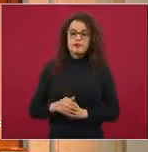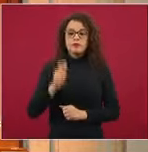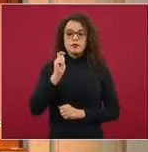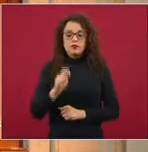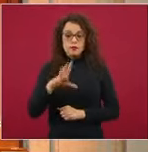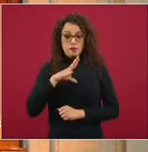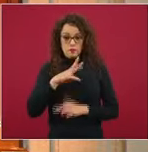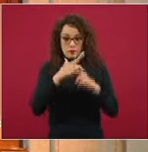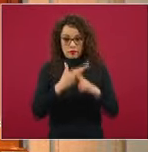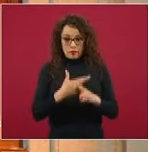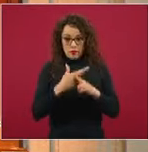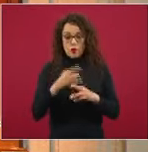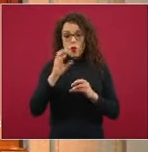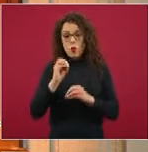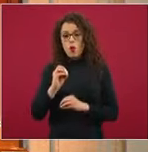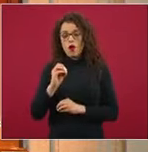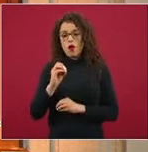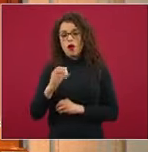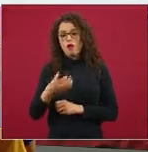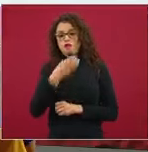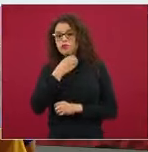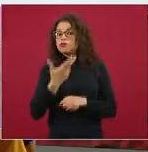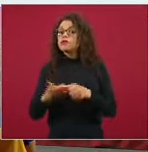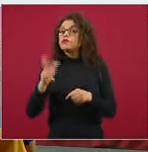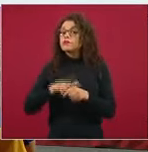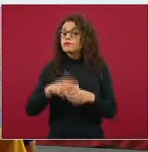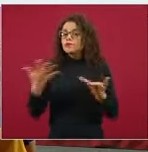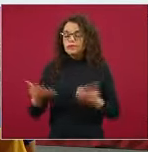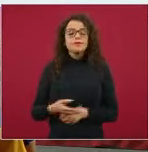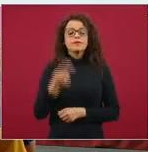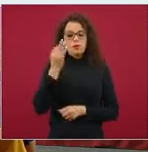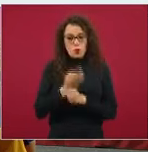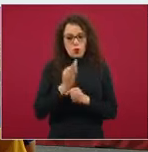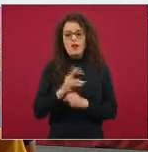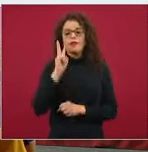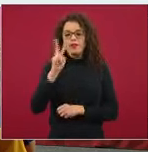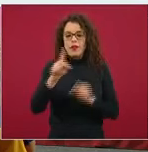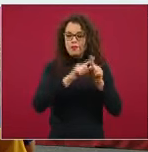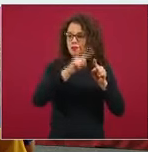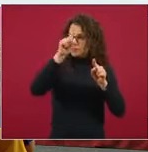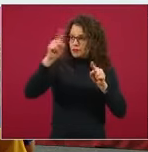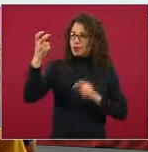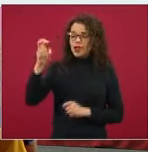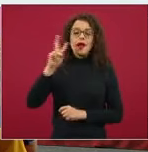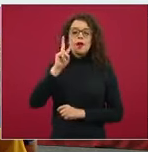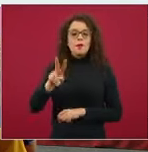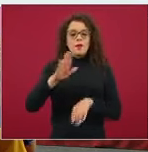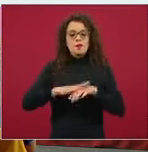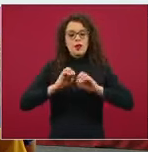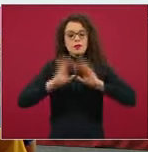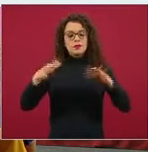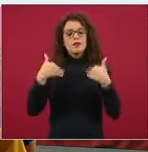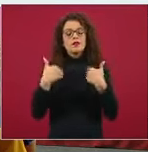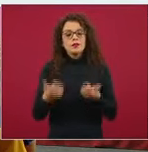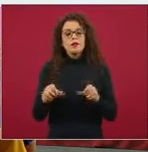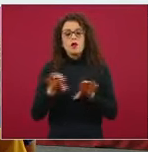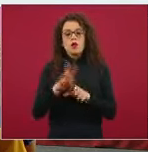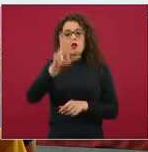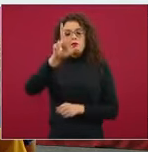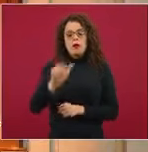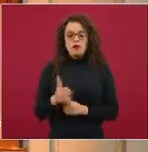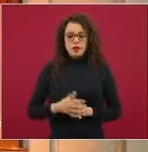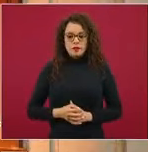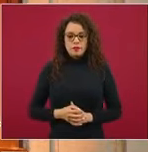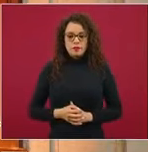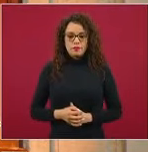disponibilidad hospitalaria en este gráfico, que además nos permite apreciar la tendencia y el